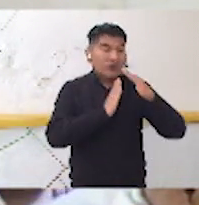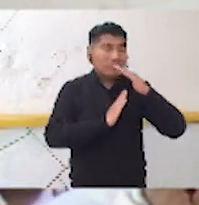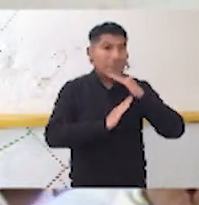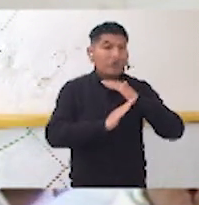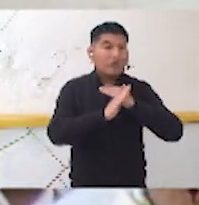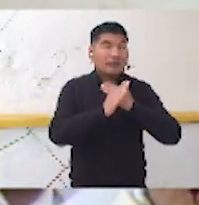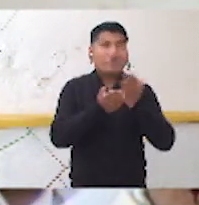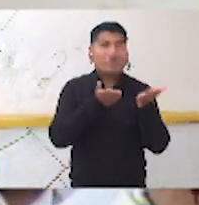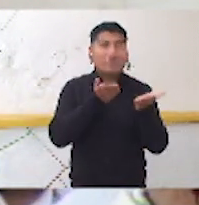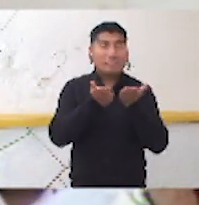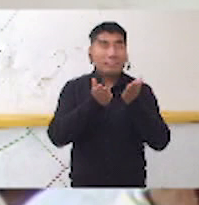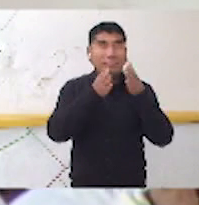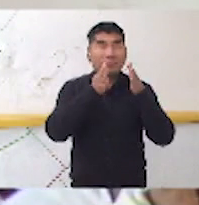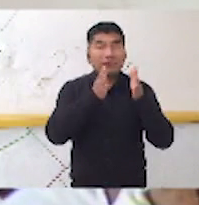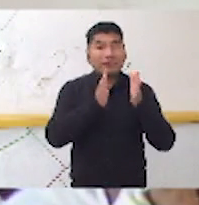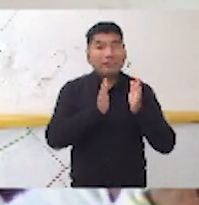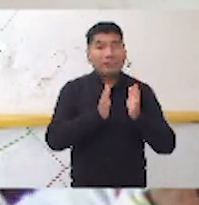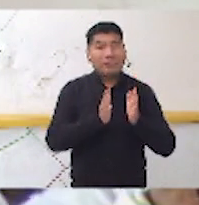siervo.